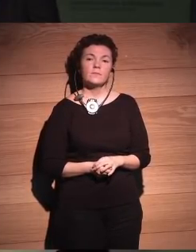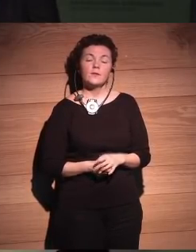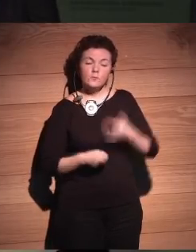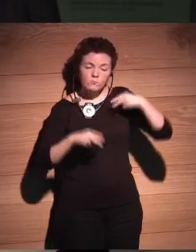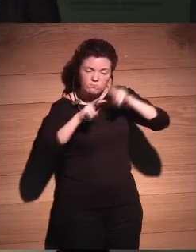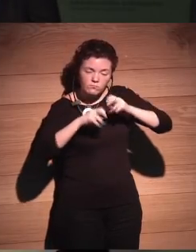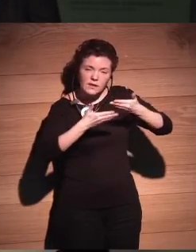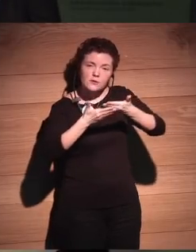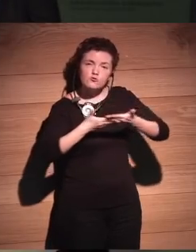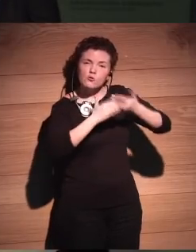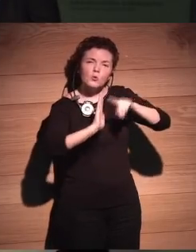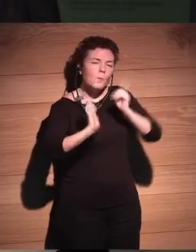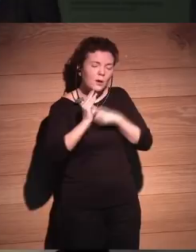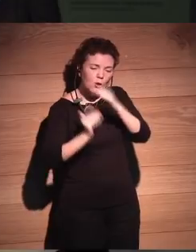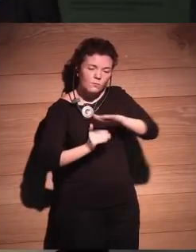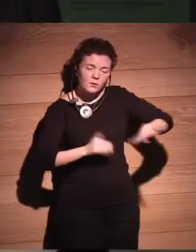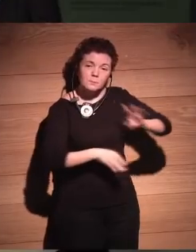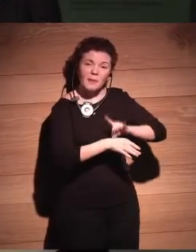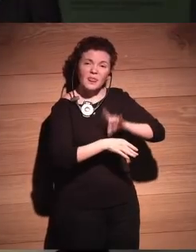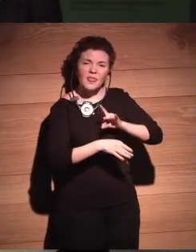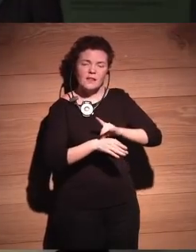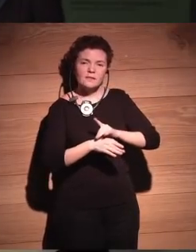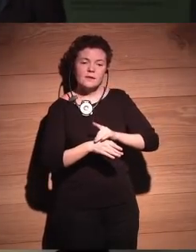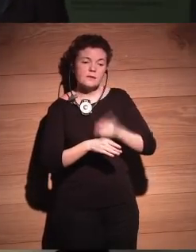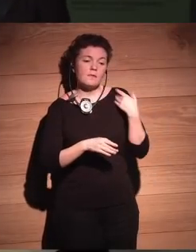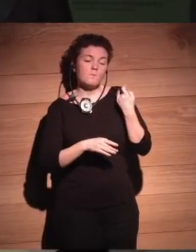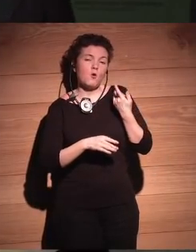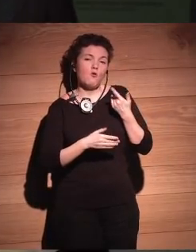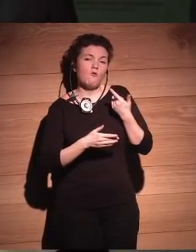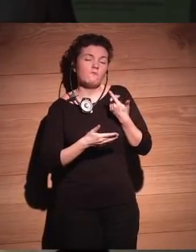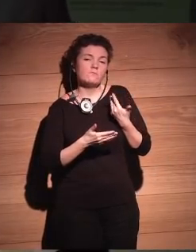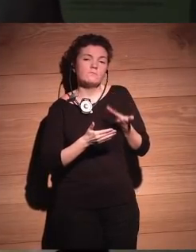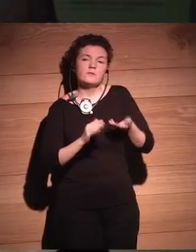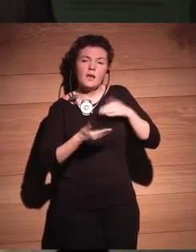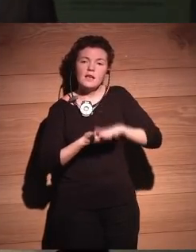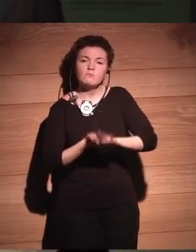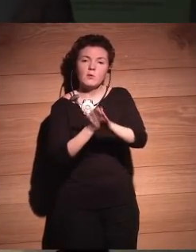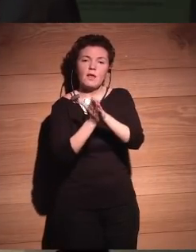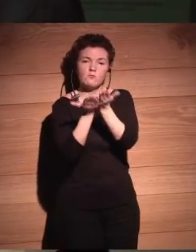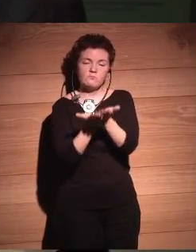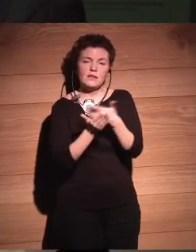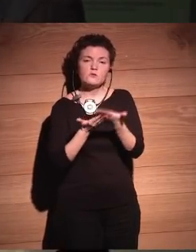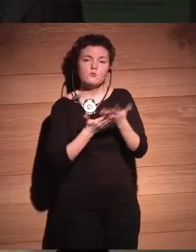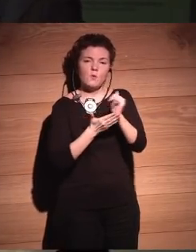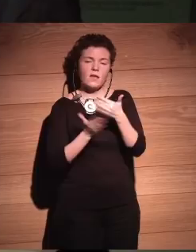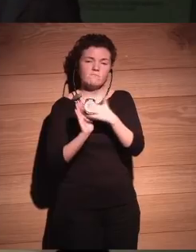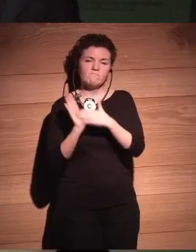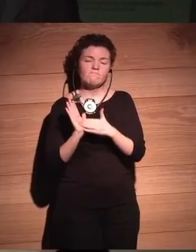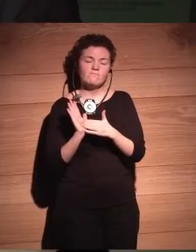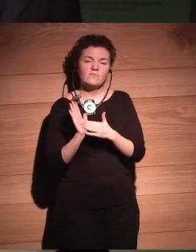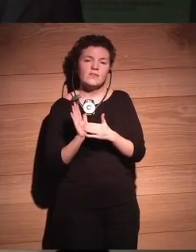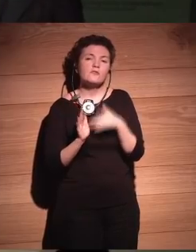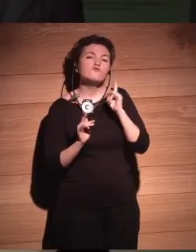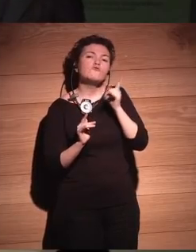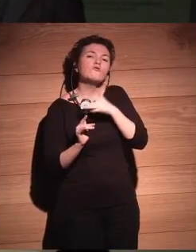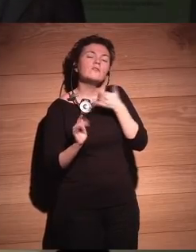efectuamos un estudio completo de estos pacientes y acaba de salir pues hace pocas fechas. Entonces simplemente esto es un poquito el telón de